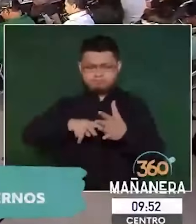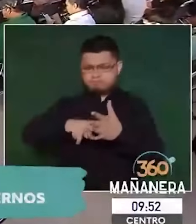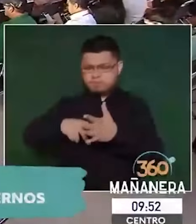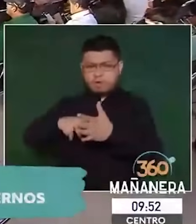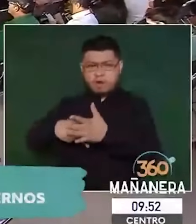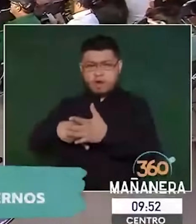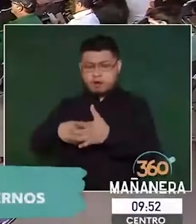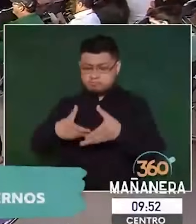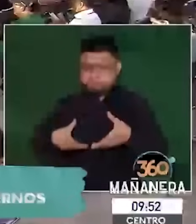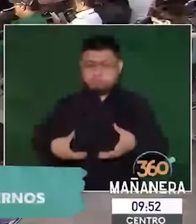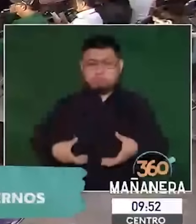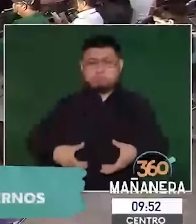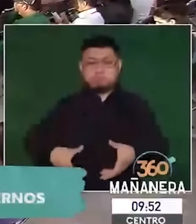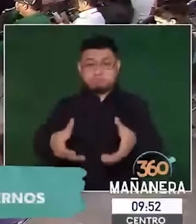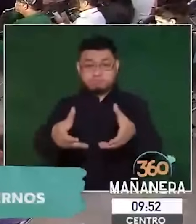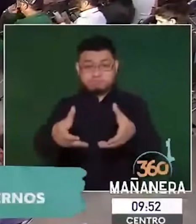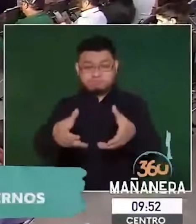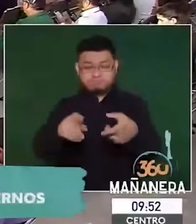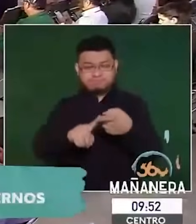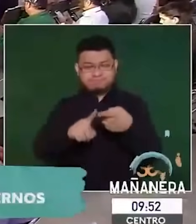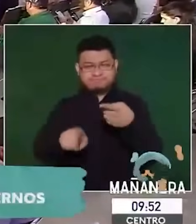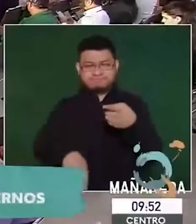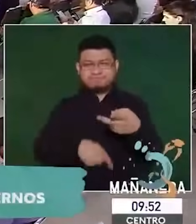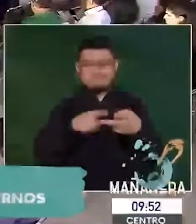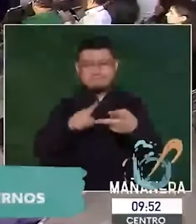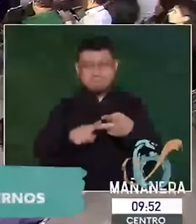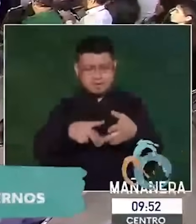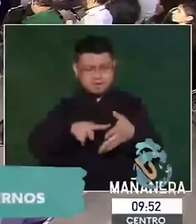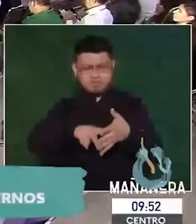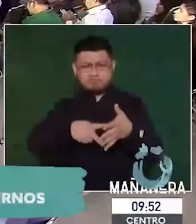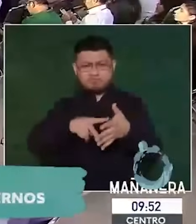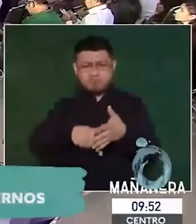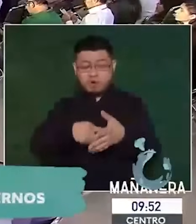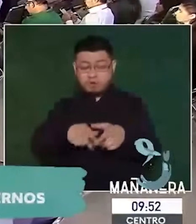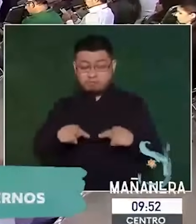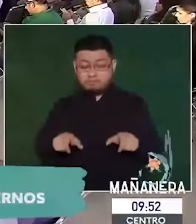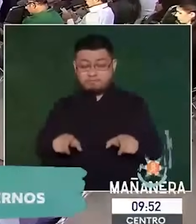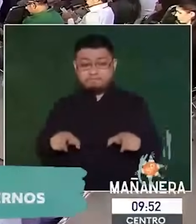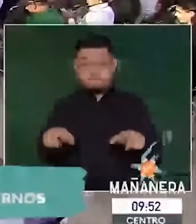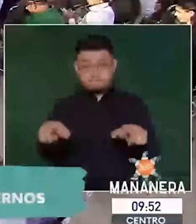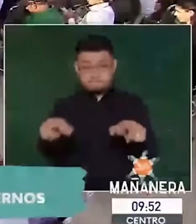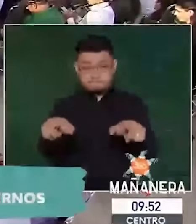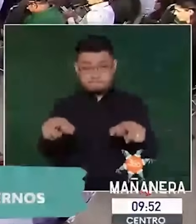civil, por la ingeniería ferroviaria,